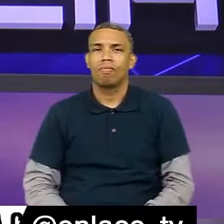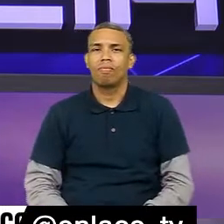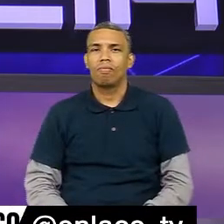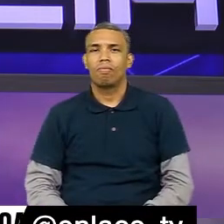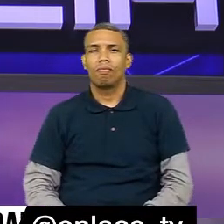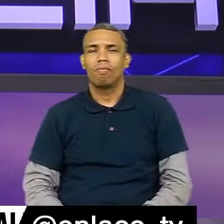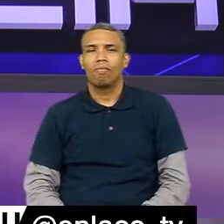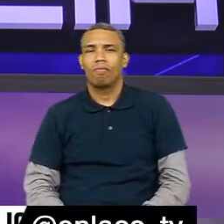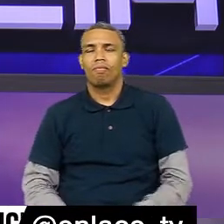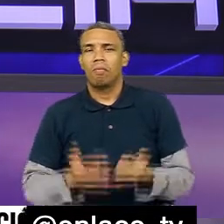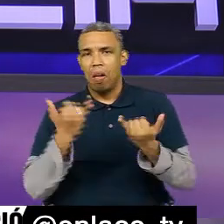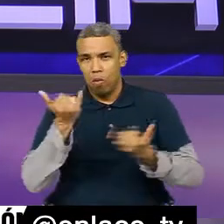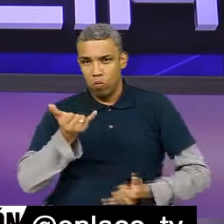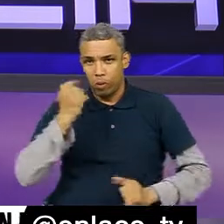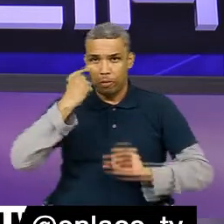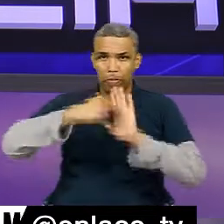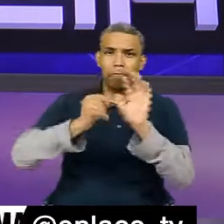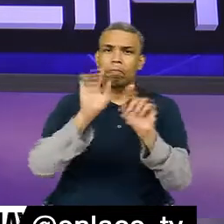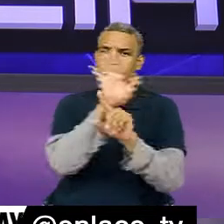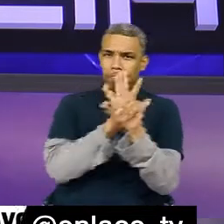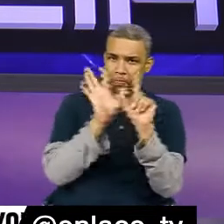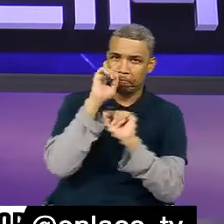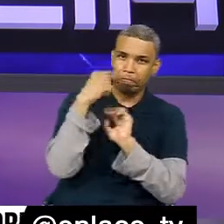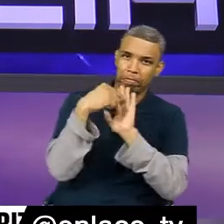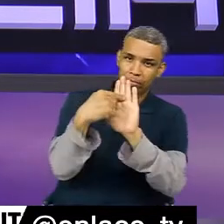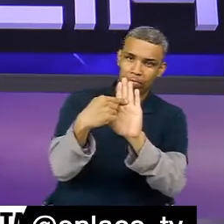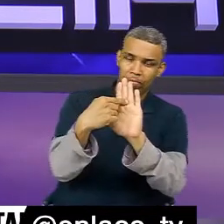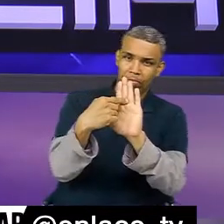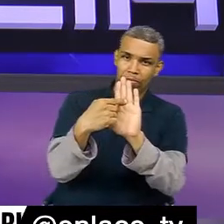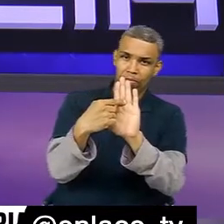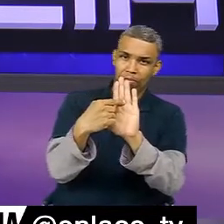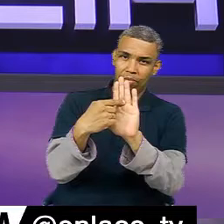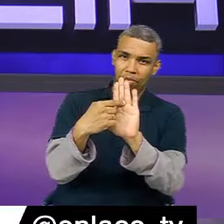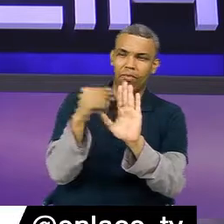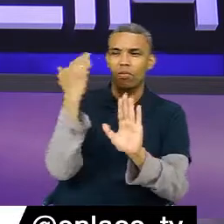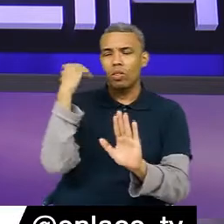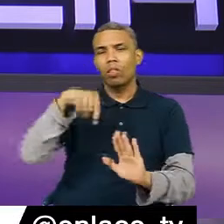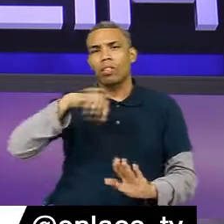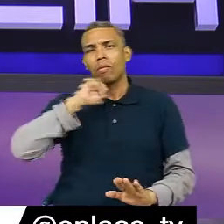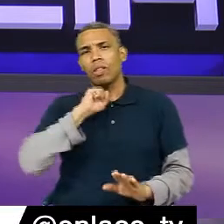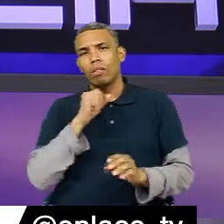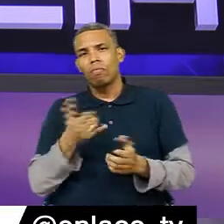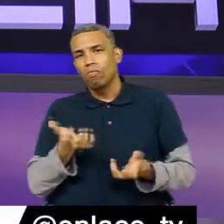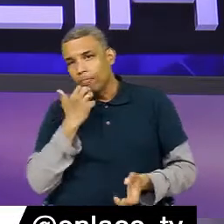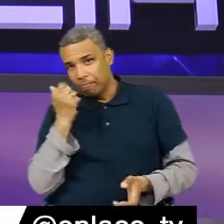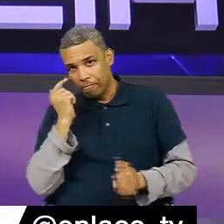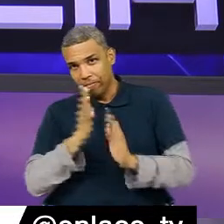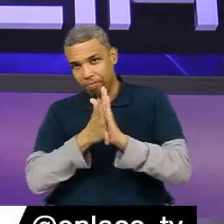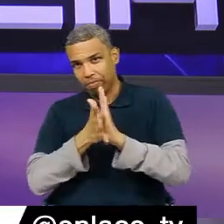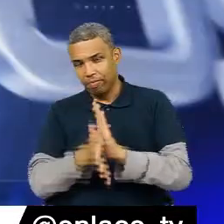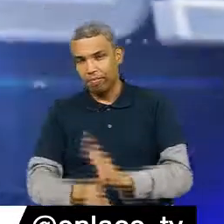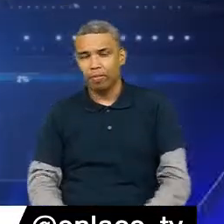A continuación, en Imágenes y Sonidos, conozcamos otros hechos importantes ocurridos en las últimas horas en nuestra ciudad y región.